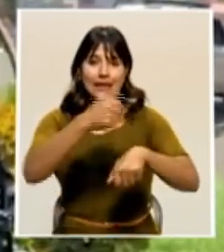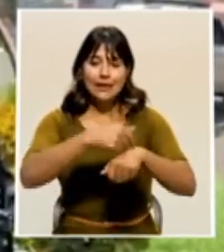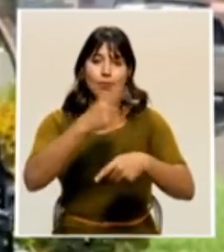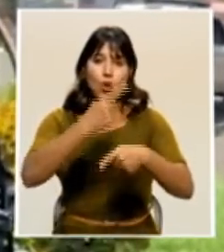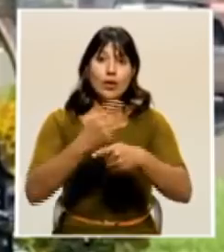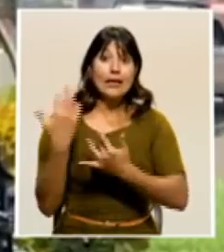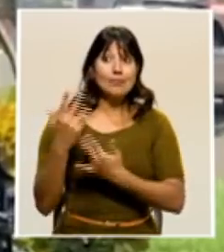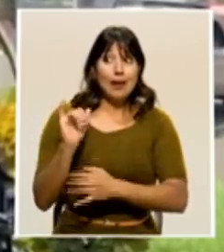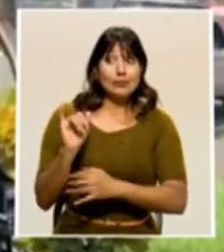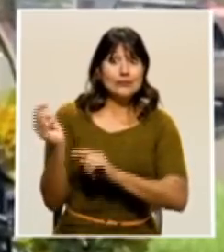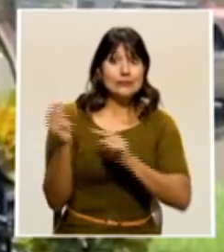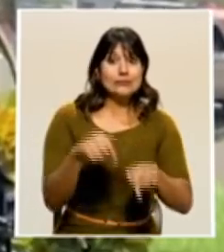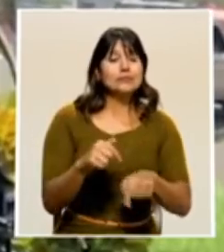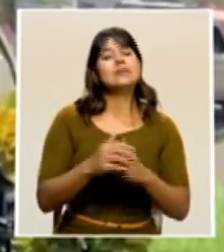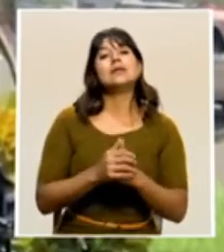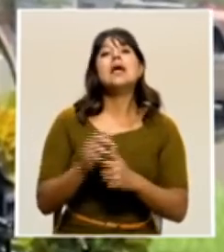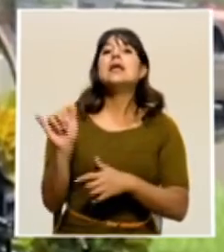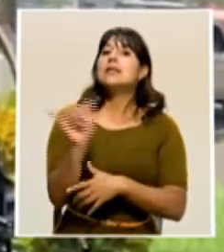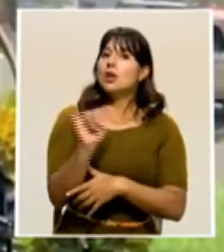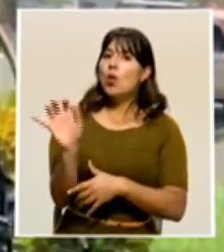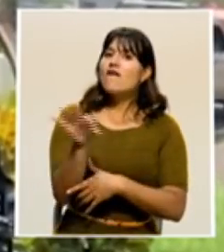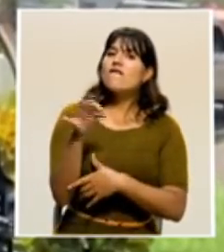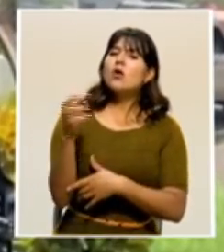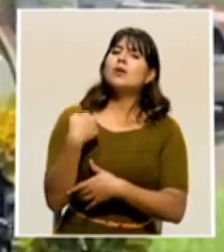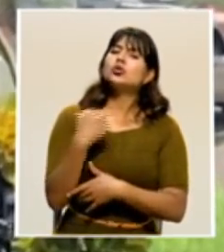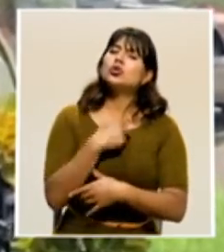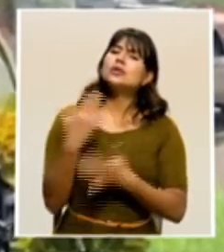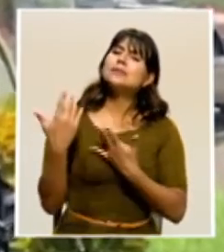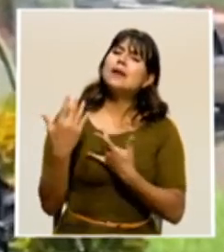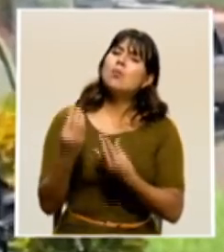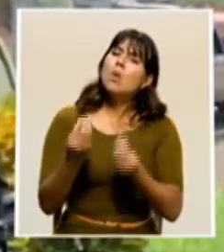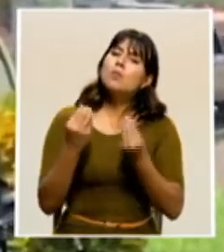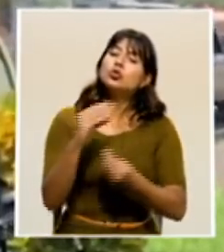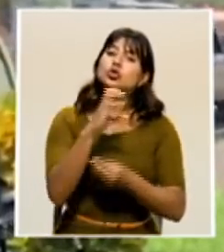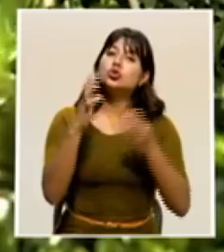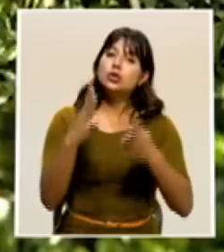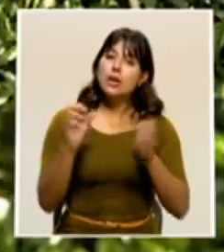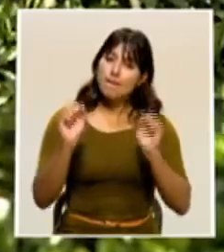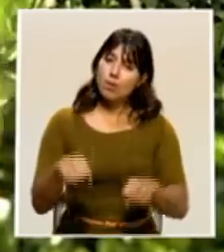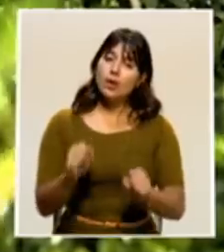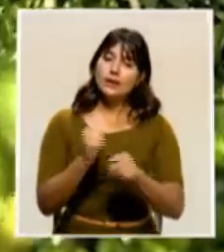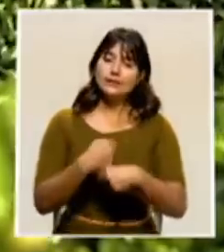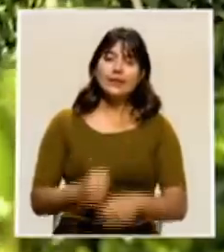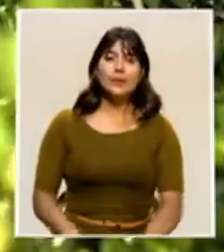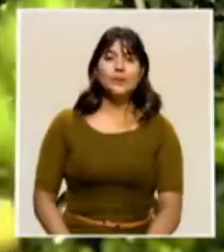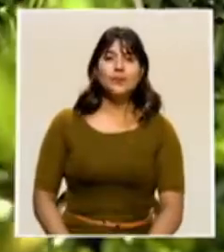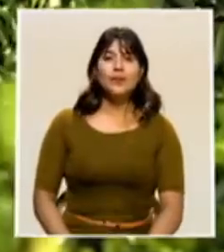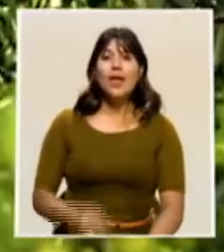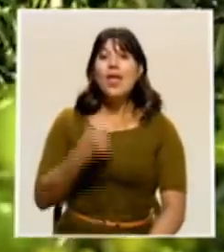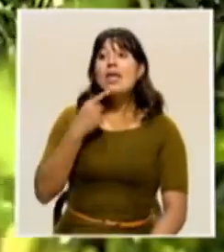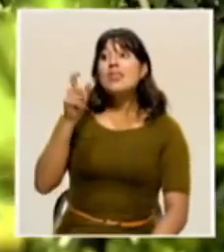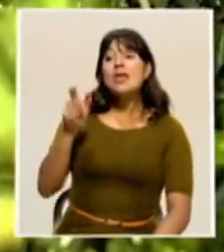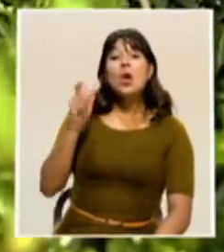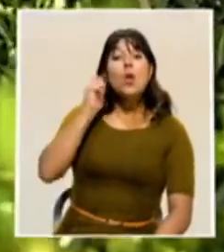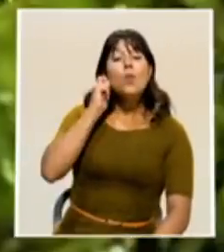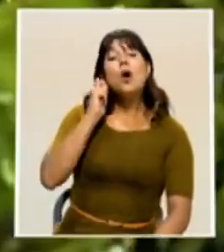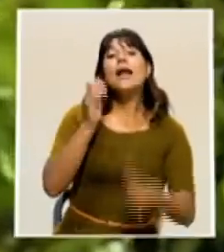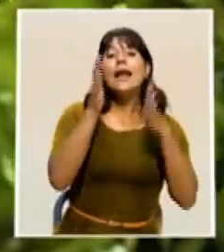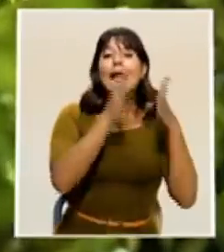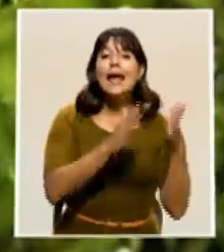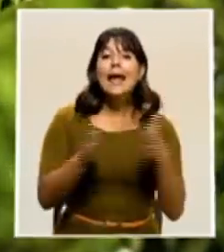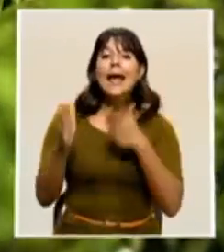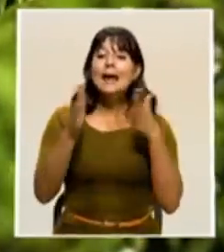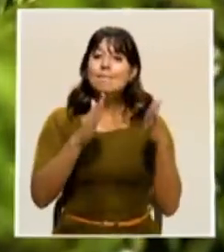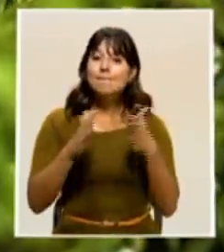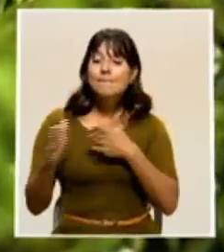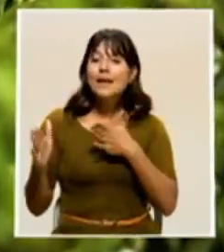que así sea. De igual manera, esperamos que muchos otros costarricenses puedan hacerlo. Chávez dijo que el plan de contingencia